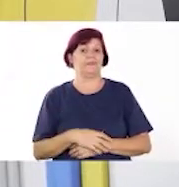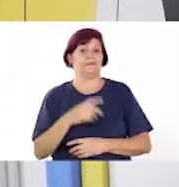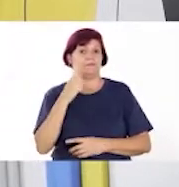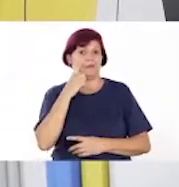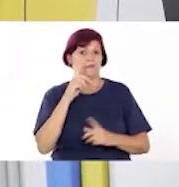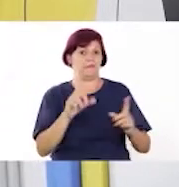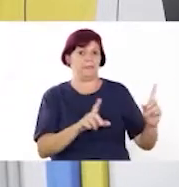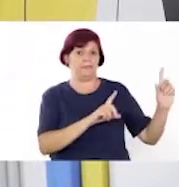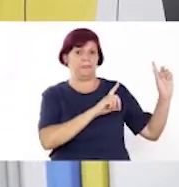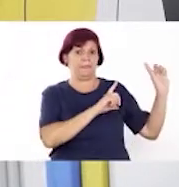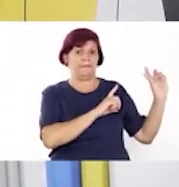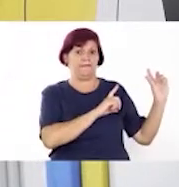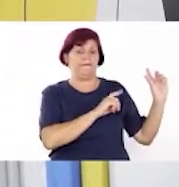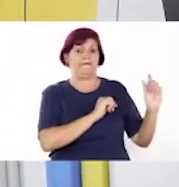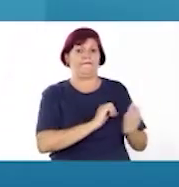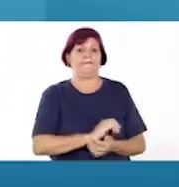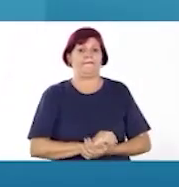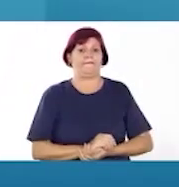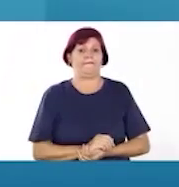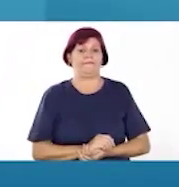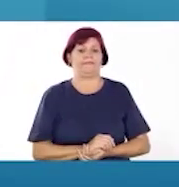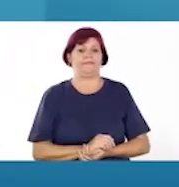Veamos en la siguiente diapo